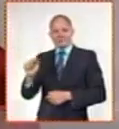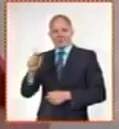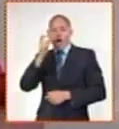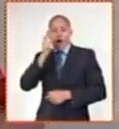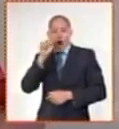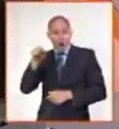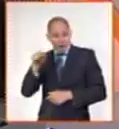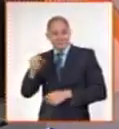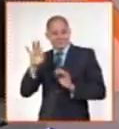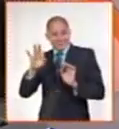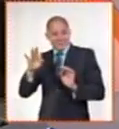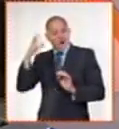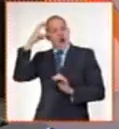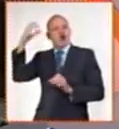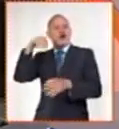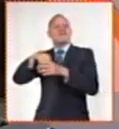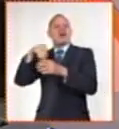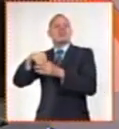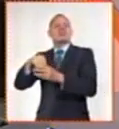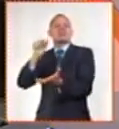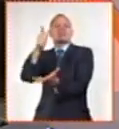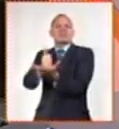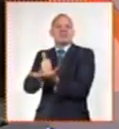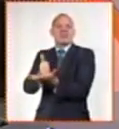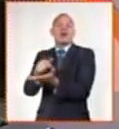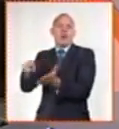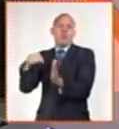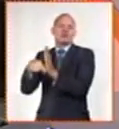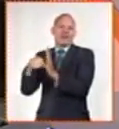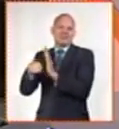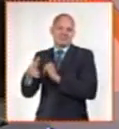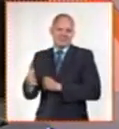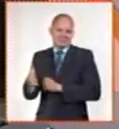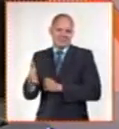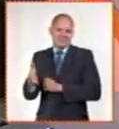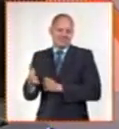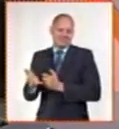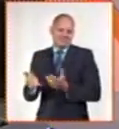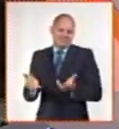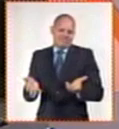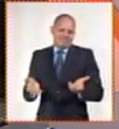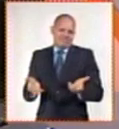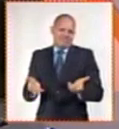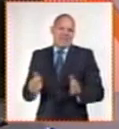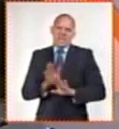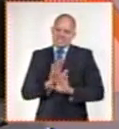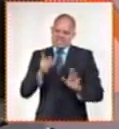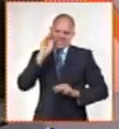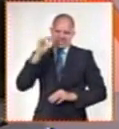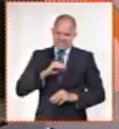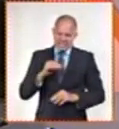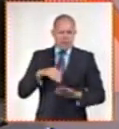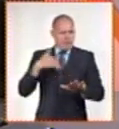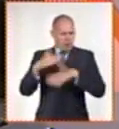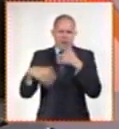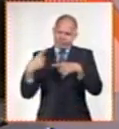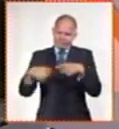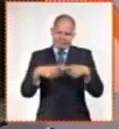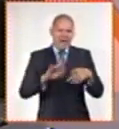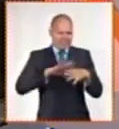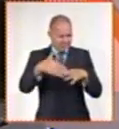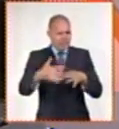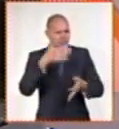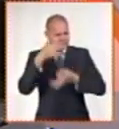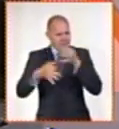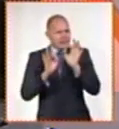claro, de la seguridad, exacto, de la, exacto, ciudad, como en, también, entre comillas. Como también puede ser posible, exacto, bueno, que el sistema judicial, pero bueno, de eso vamos a estar hablando dentro de unos